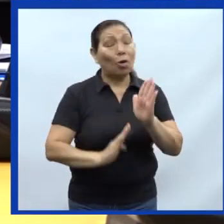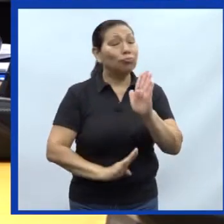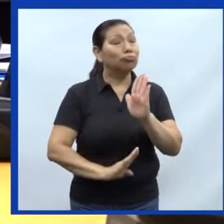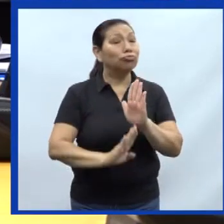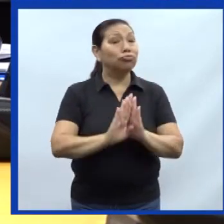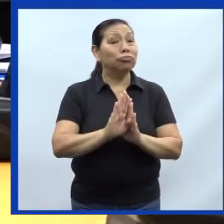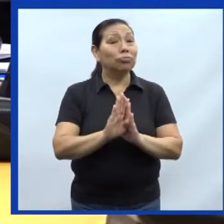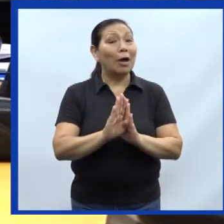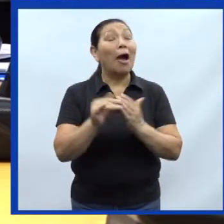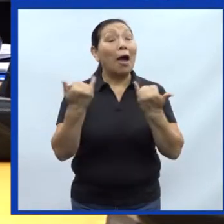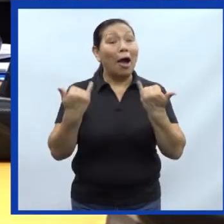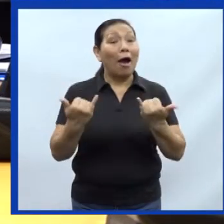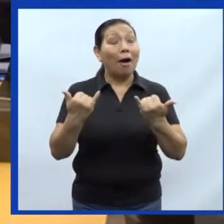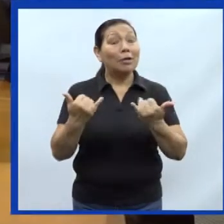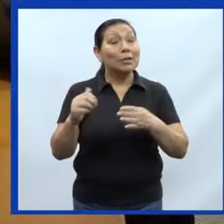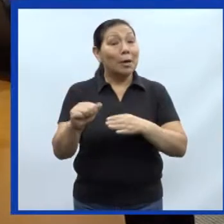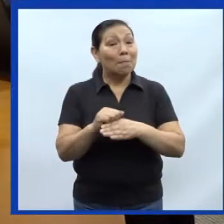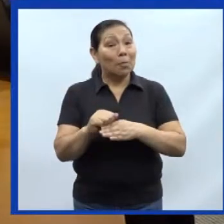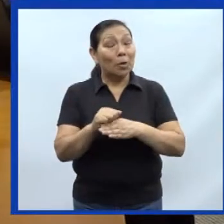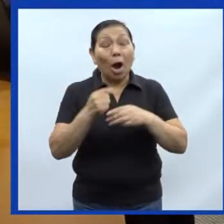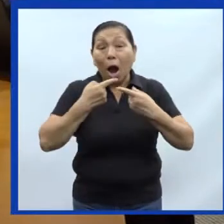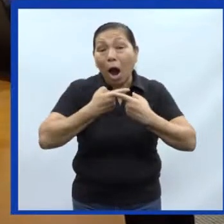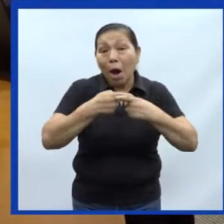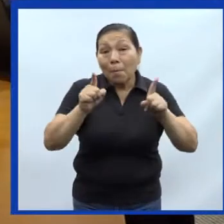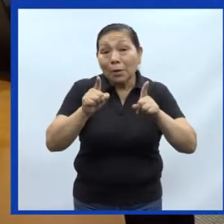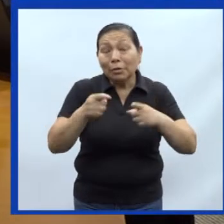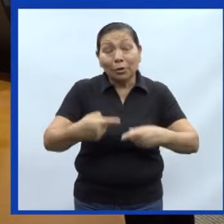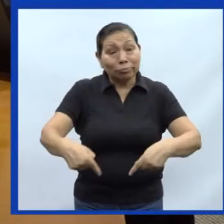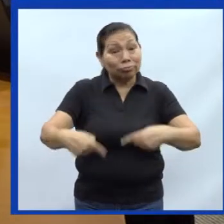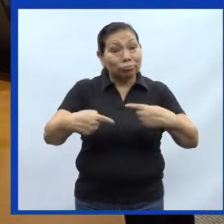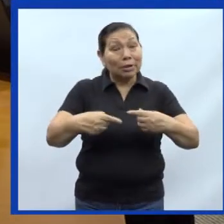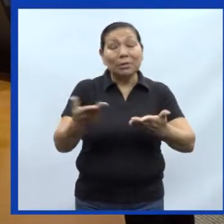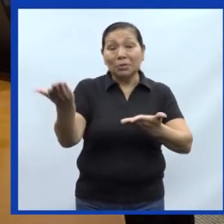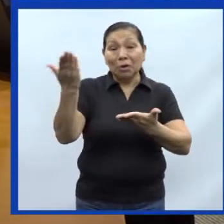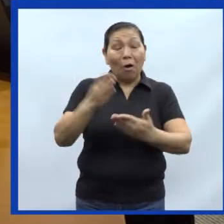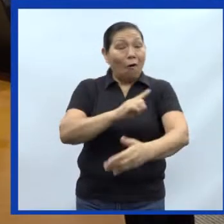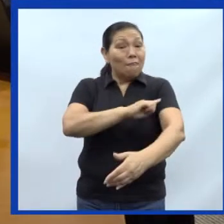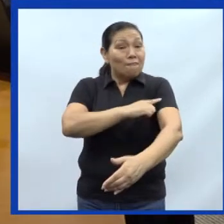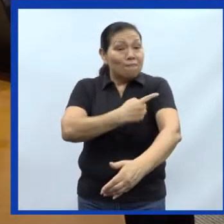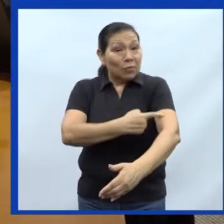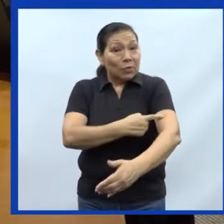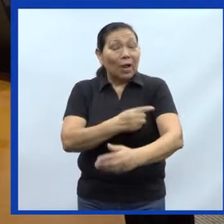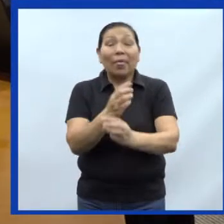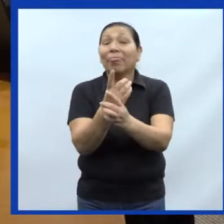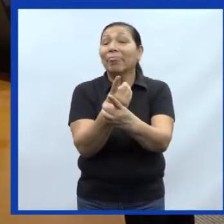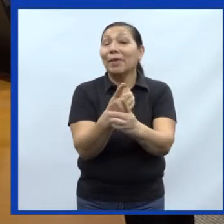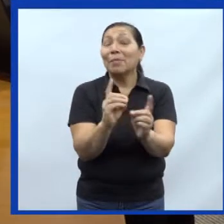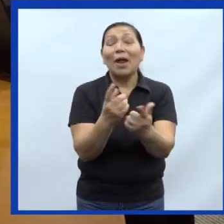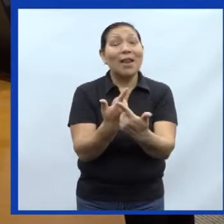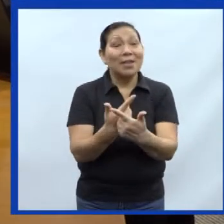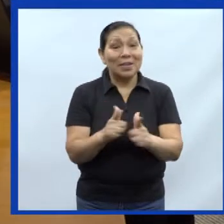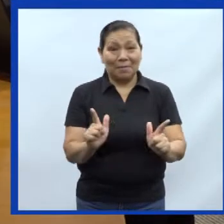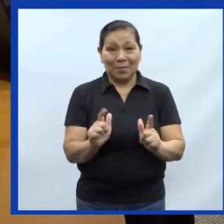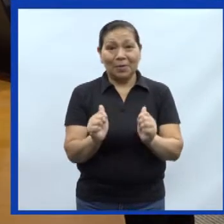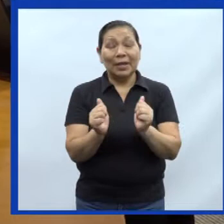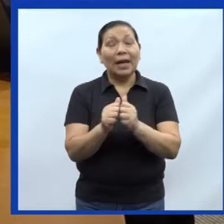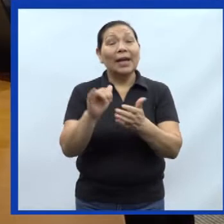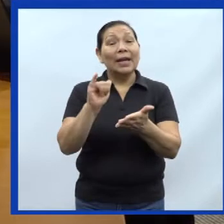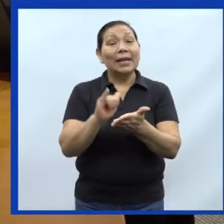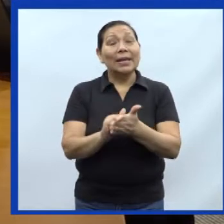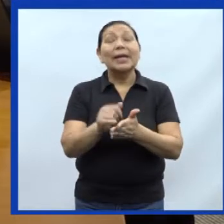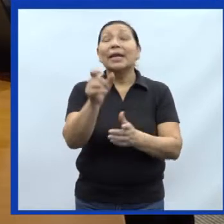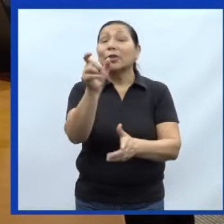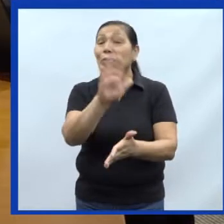destacó que gracias a esta práctica de hacer públicos los debates, se está fortaleciendo la democracia deliberativa. Consideró que